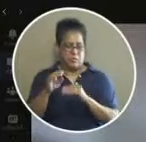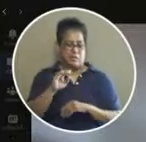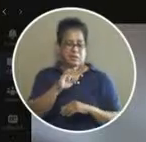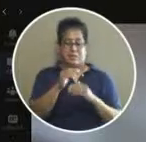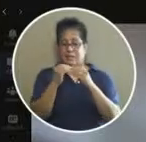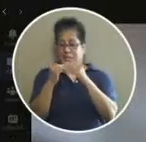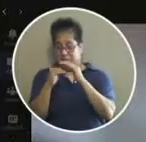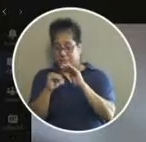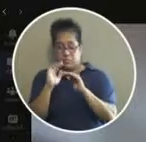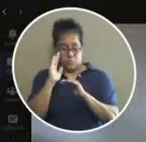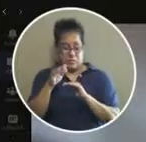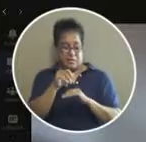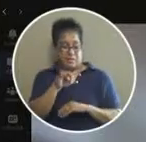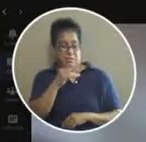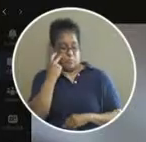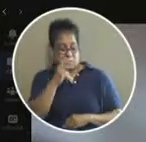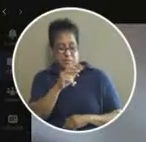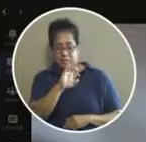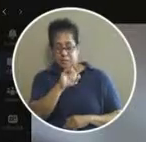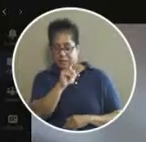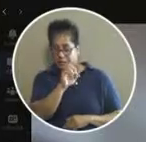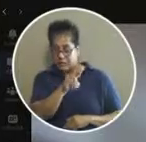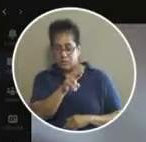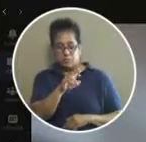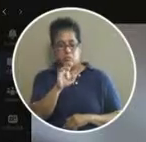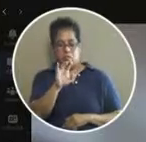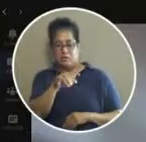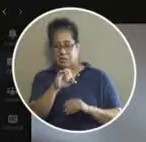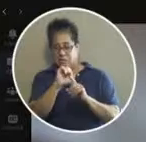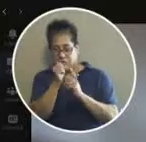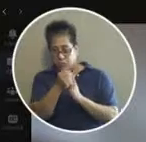si vemos que hubo un pico o hubo una situación